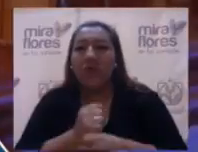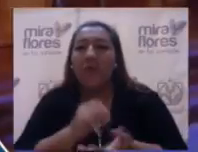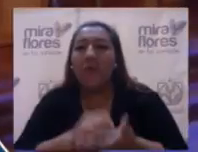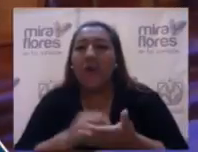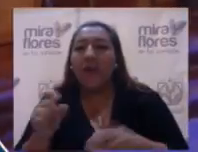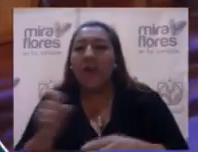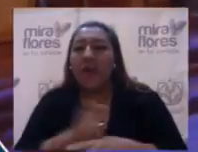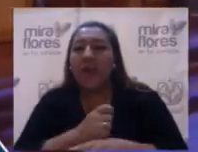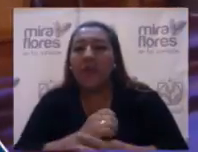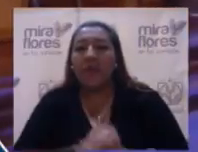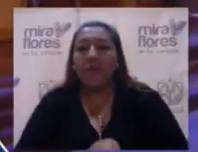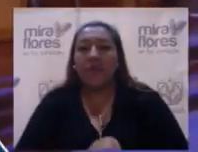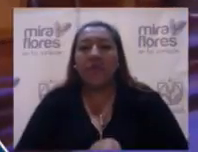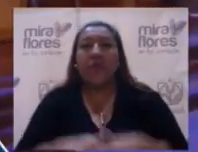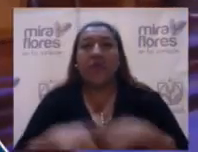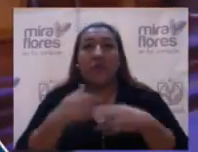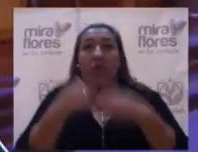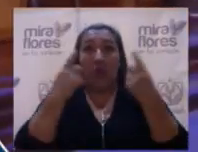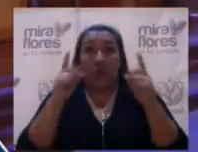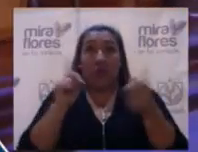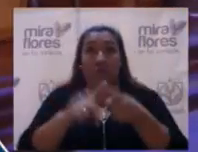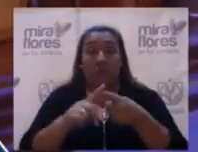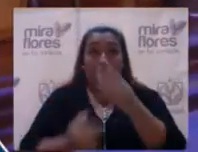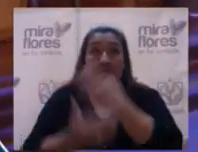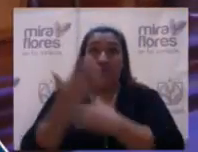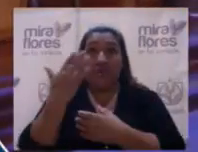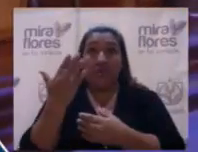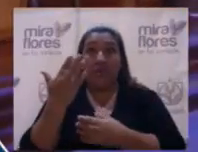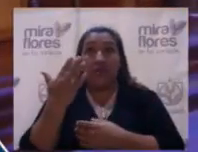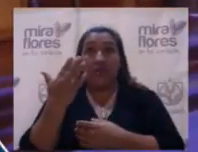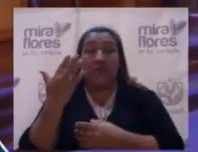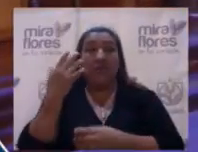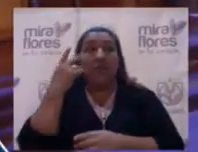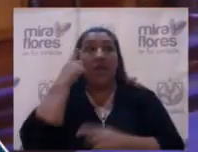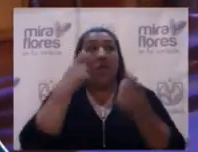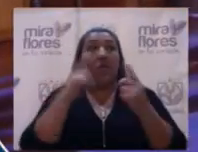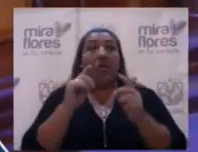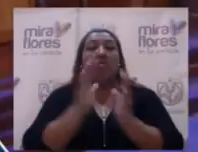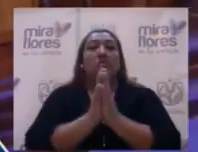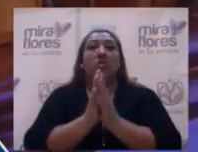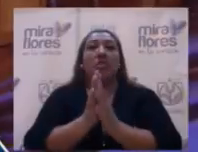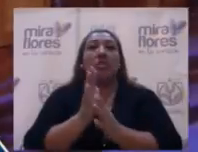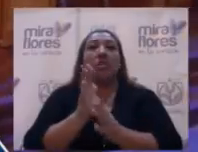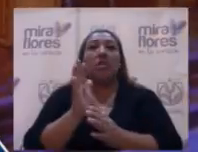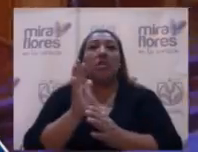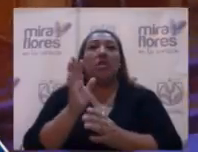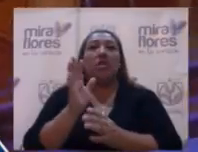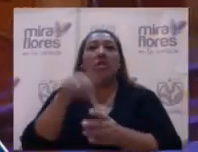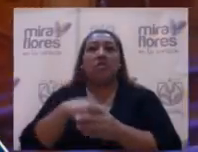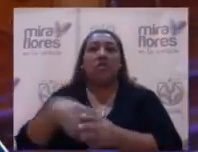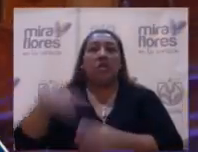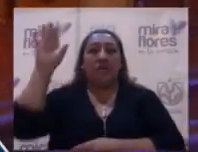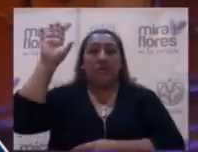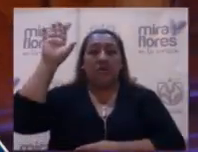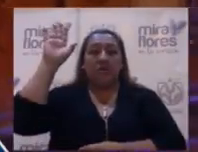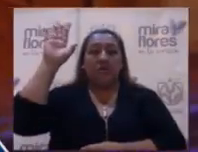inmediata de los acuerdos tomados esta mañana. Aquellos miembros que estén a favor, síganse expresarlo en señal de